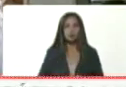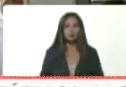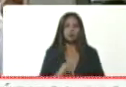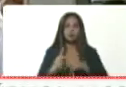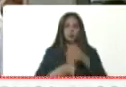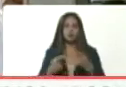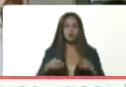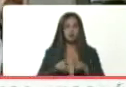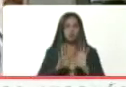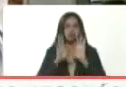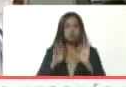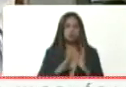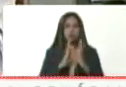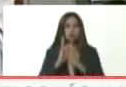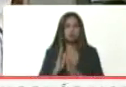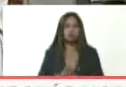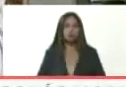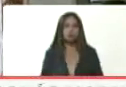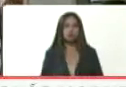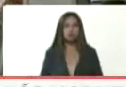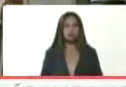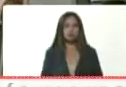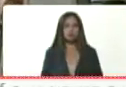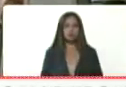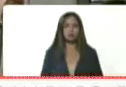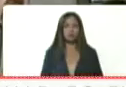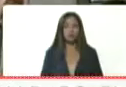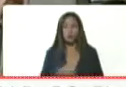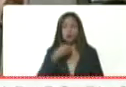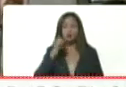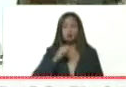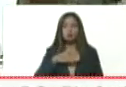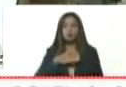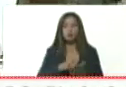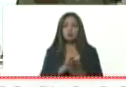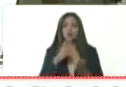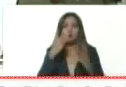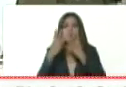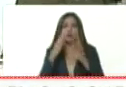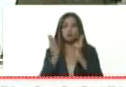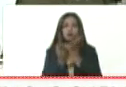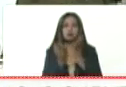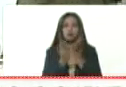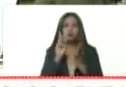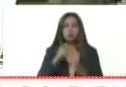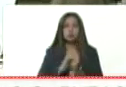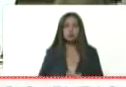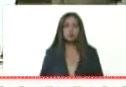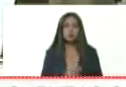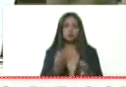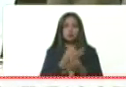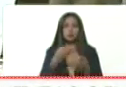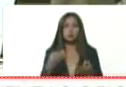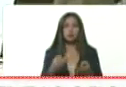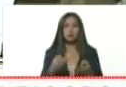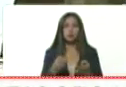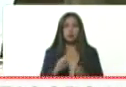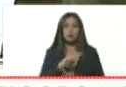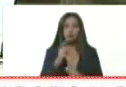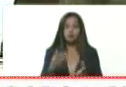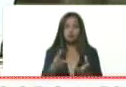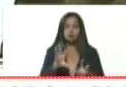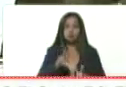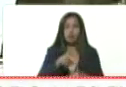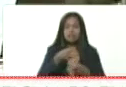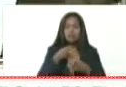procesos de distribución comandante-presidente bueno hay que garantizar ferias escolares exitosa asequible a la